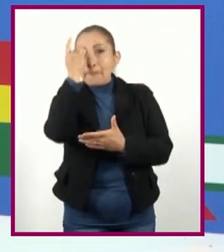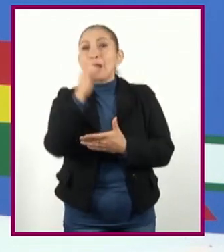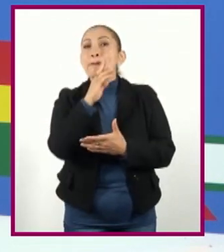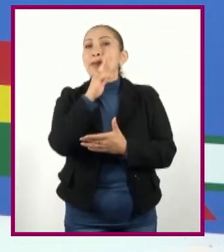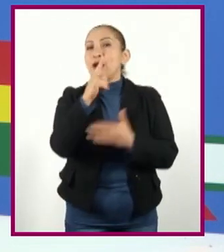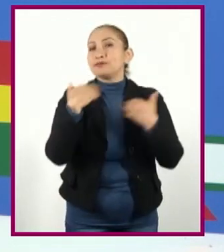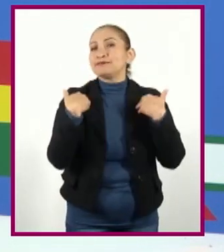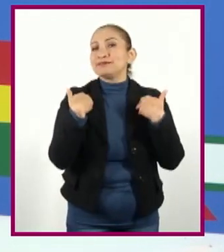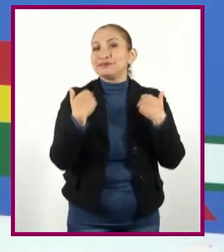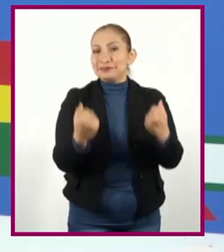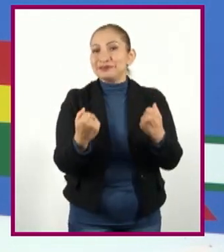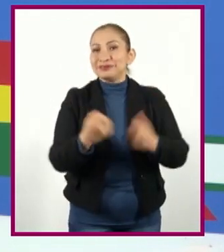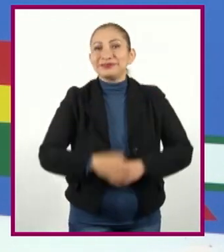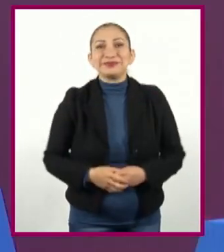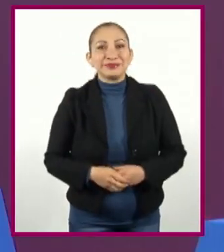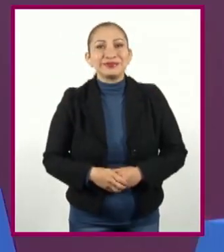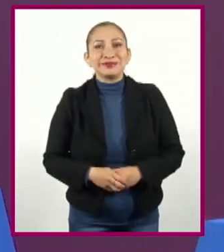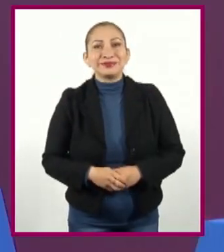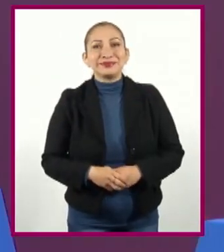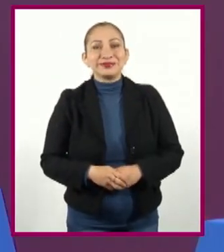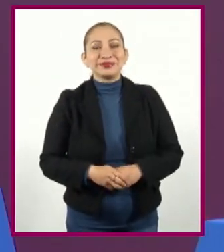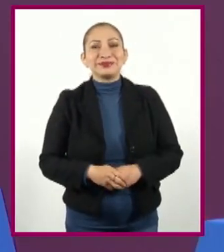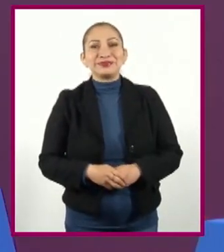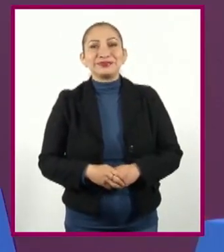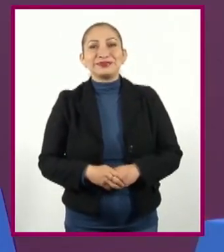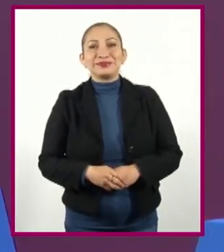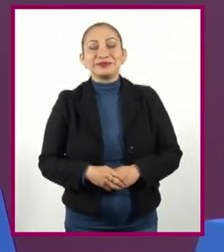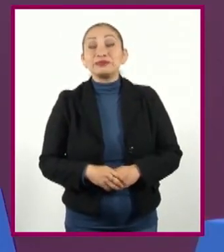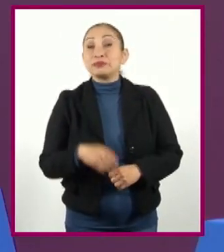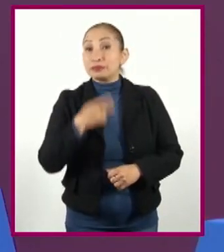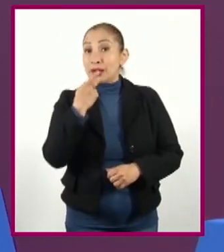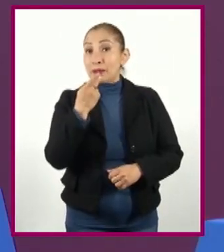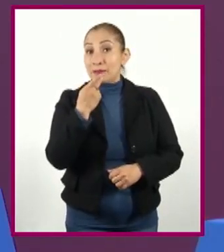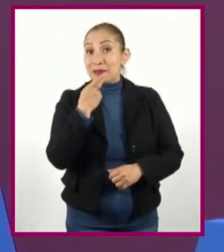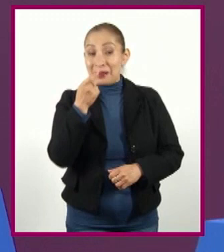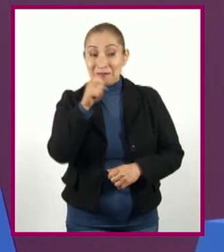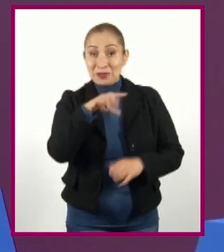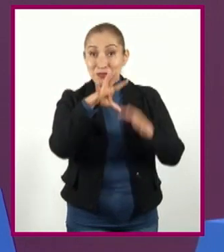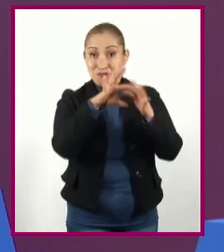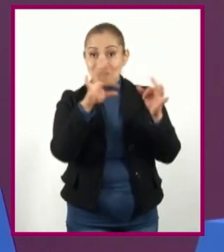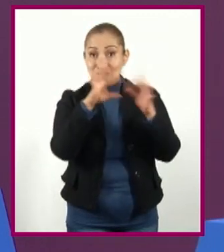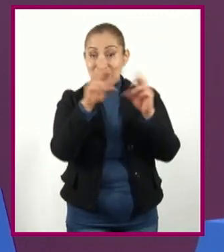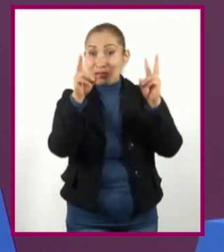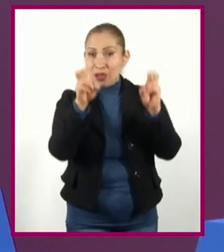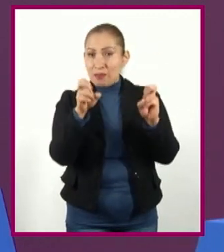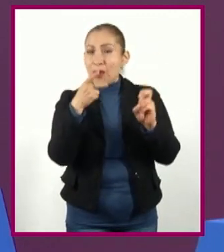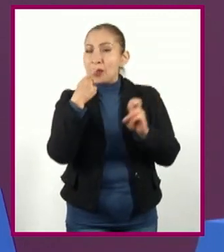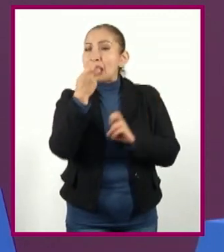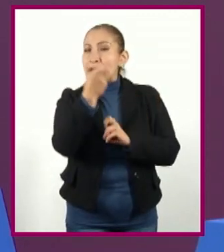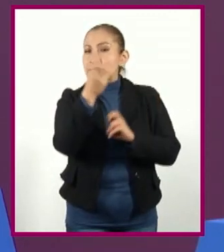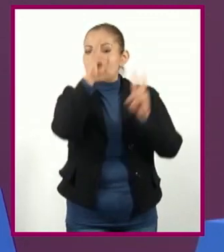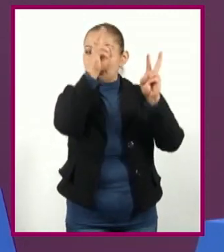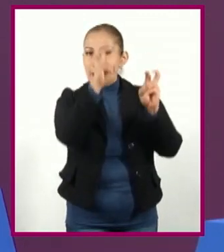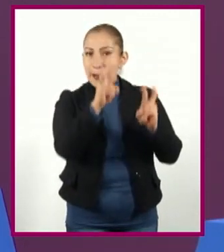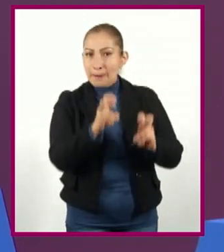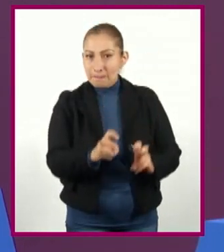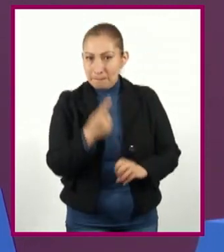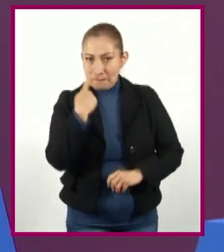mejor comprensión de ella. Para abordar nuestros contenidos, vamos a tratar los siguientes puntos: